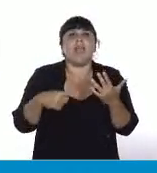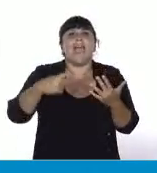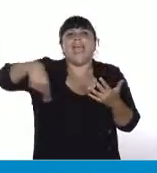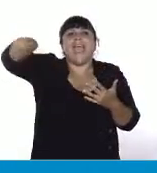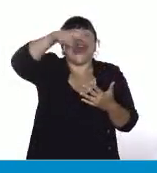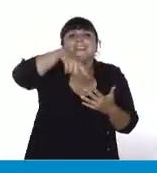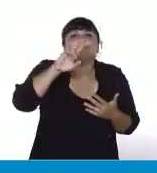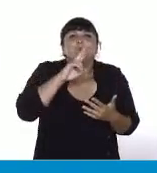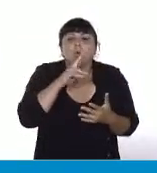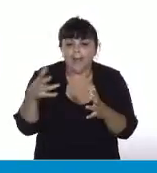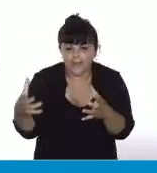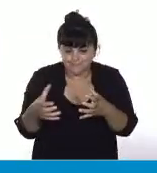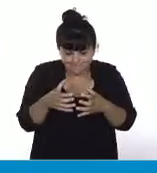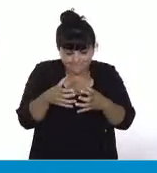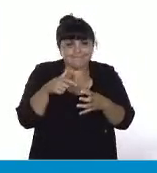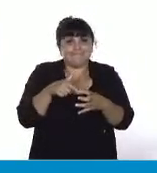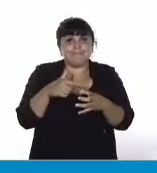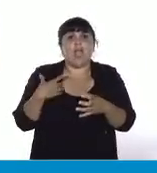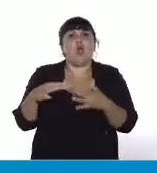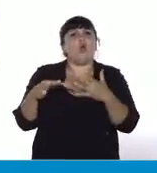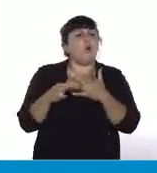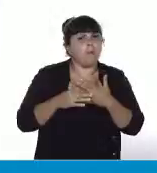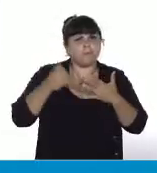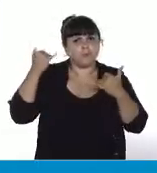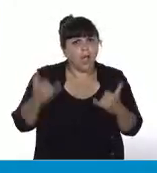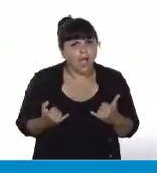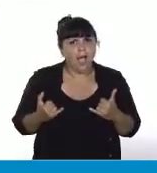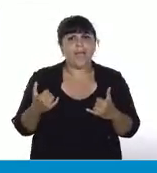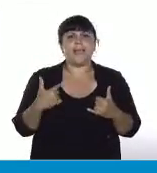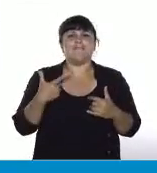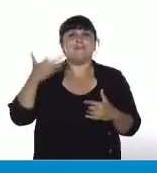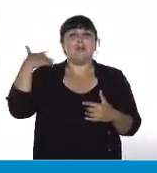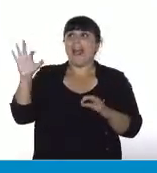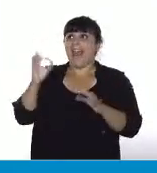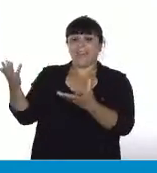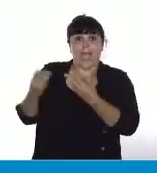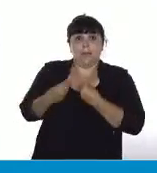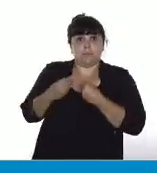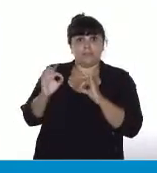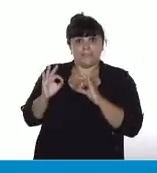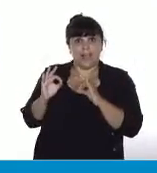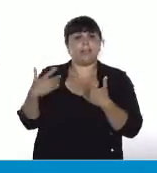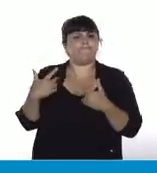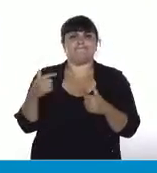parte de este consenso y compromiso que no hubiese sido posible sin el apoyo de todas ellas.